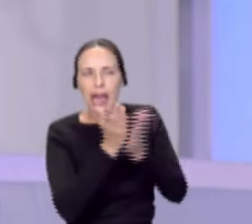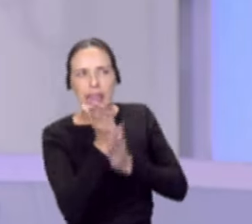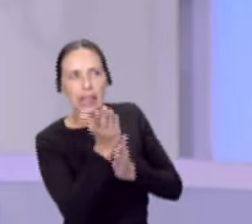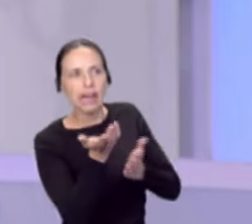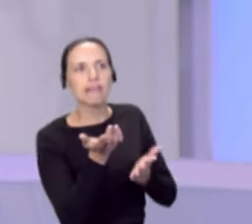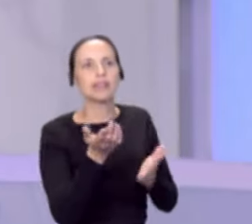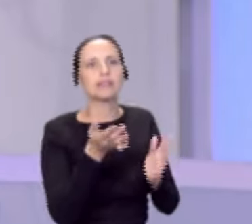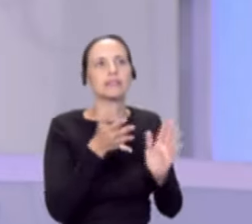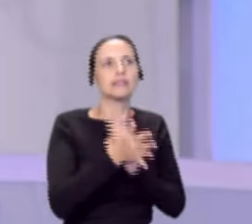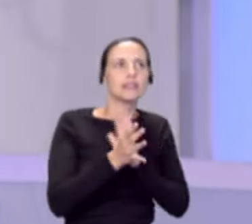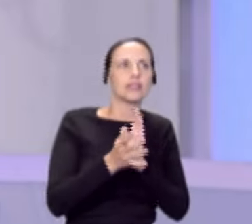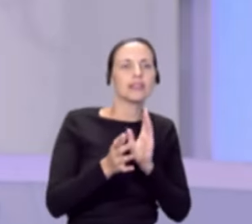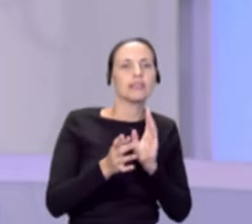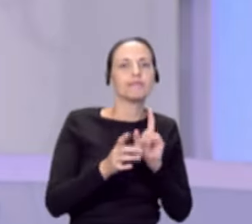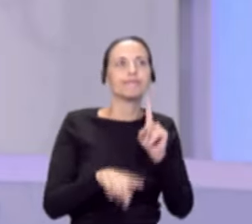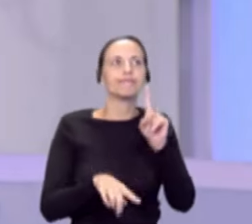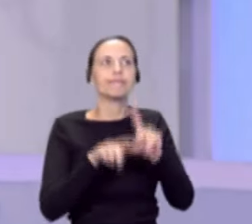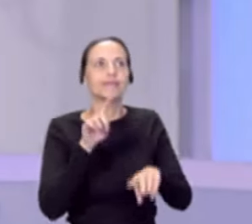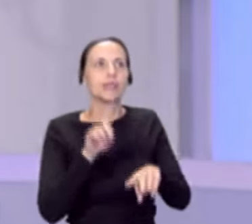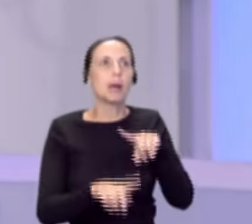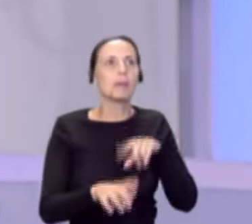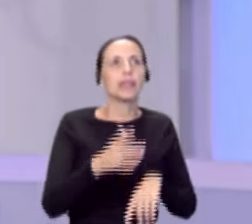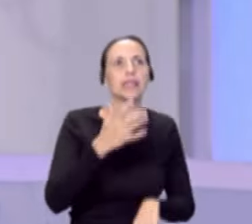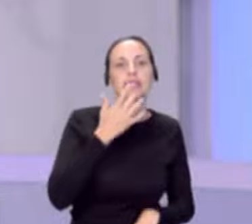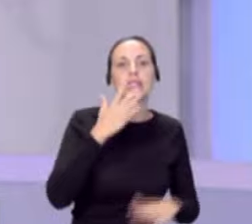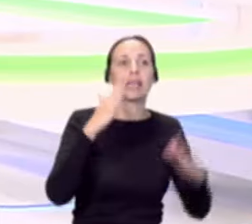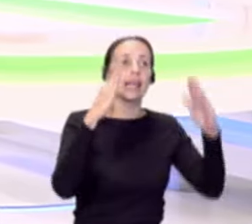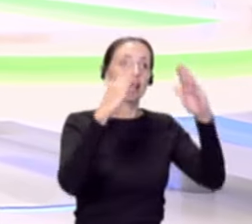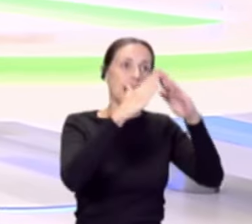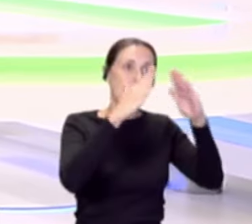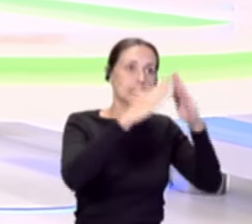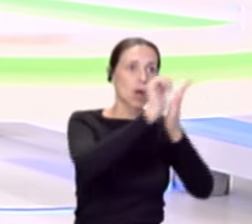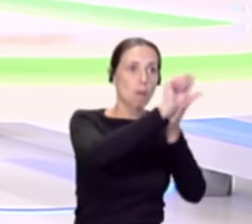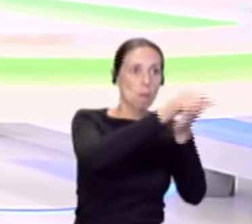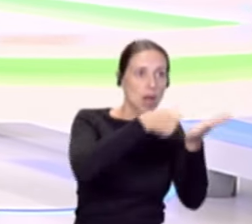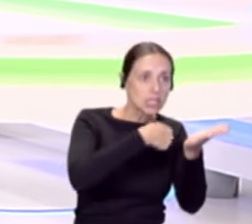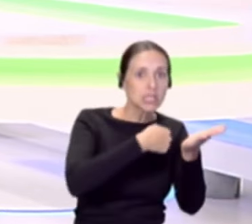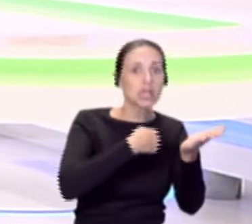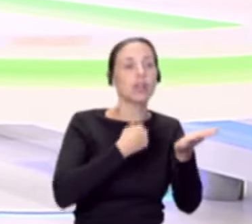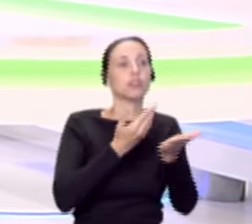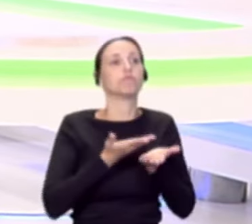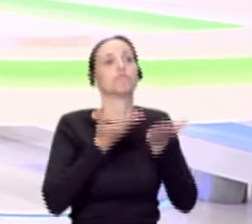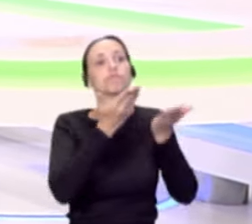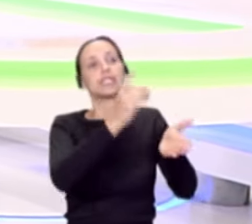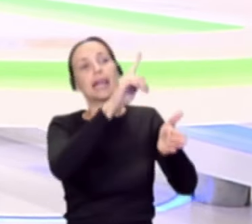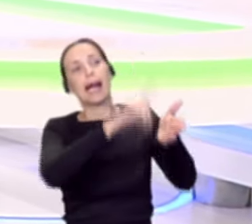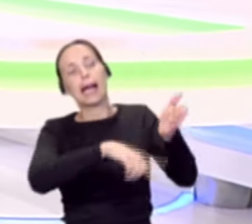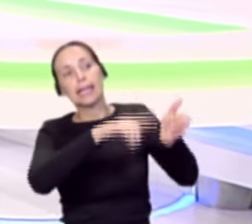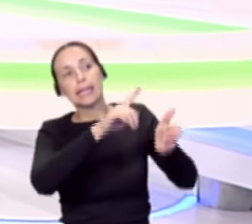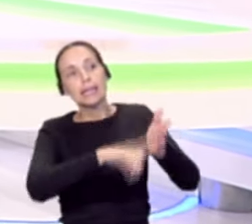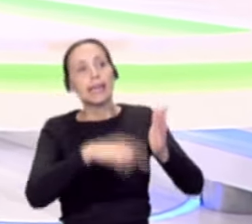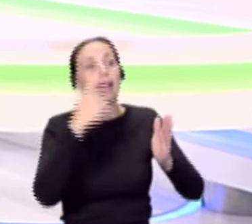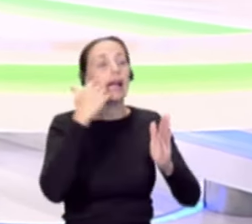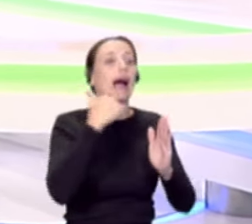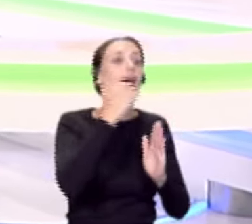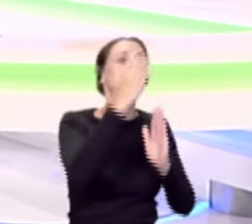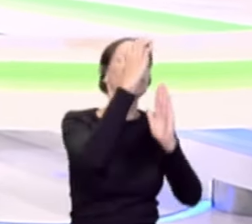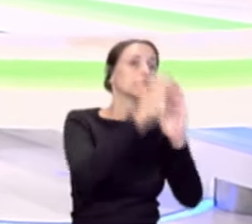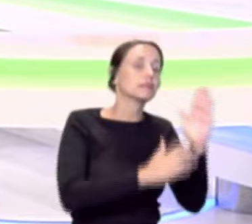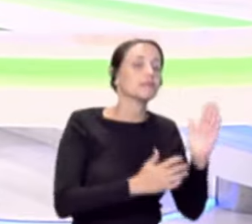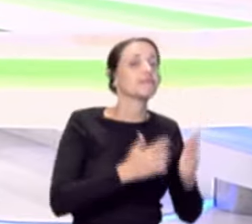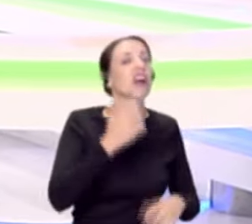Unas detracciones para quien ponga una vivienda vacía en alquiler. Bueno, vamos a ver ahora veremos cuántas